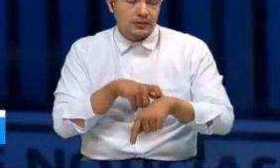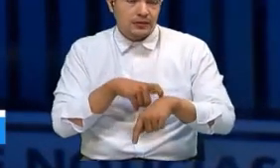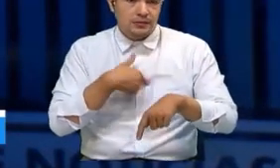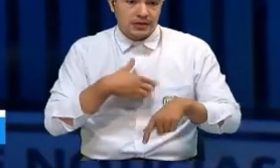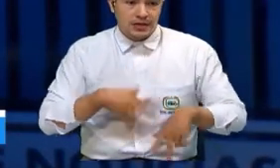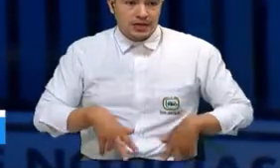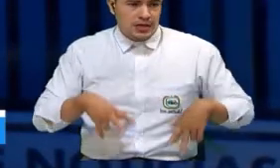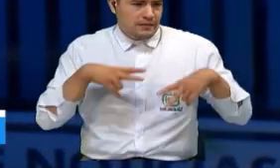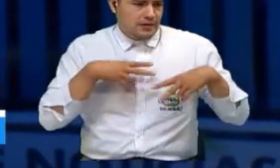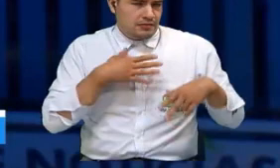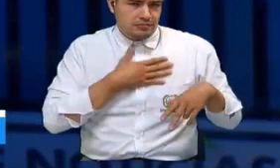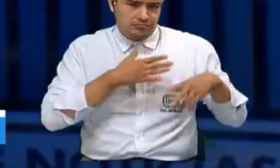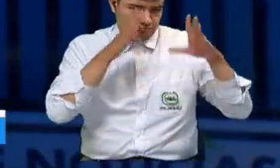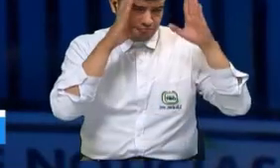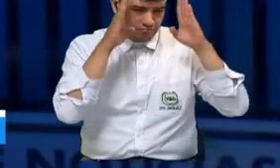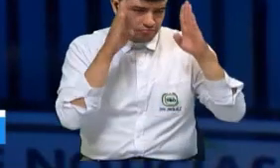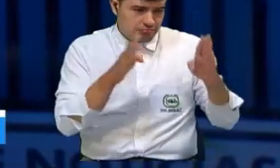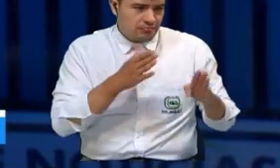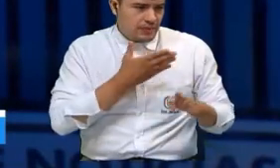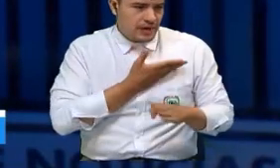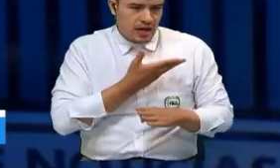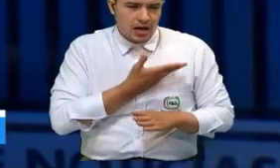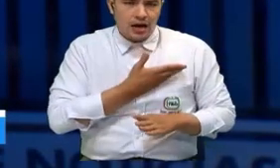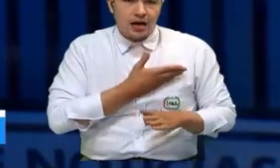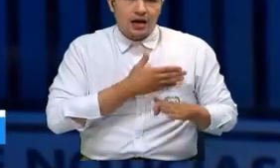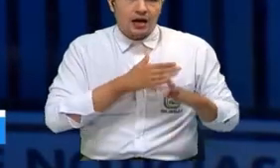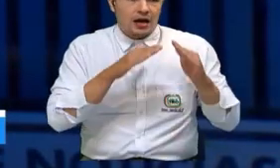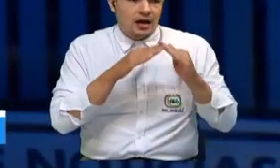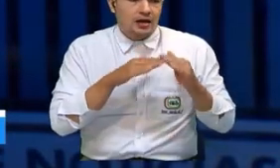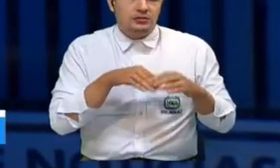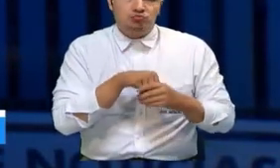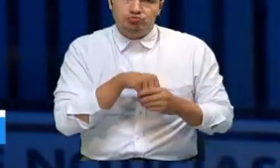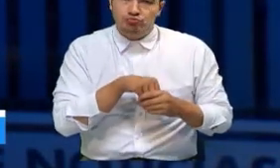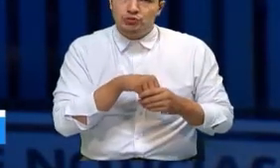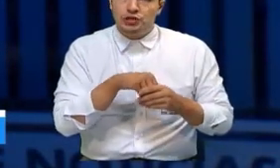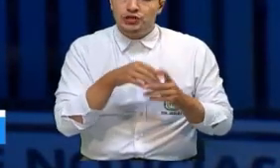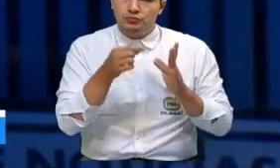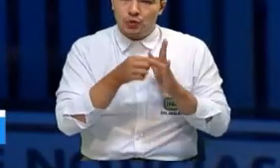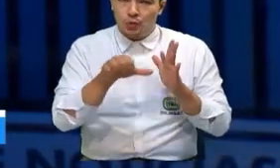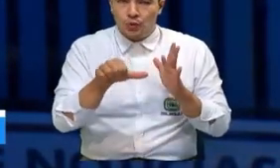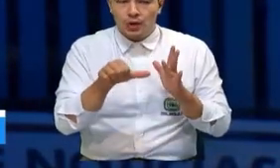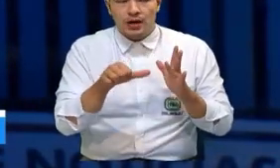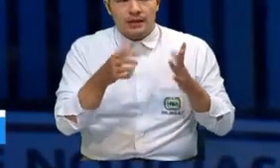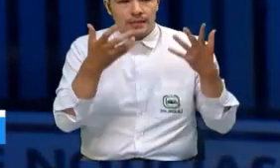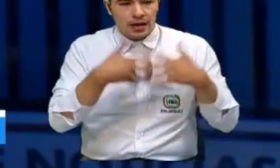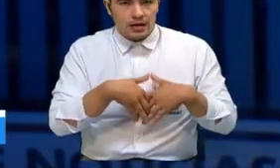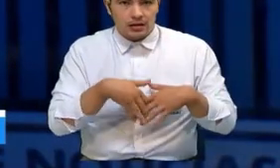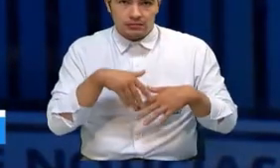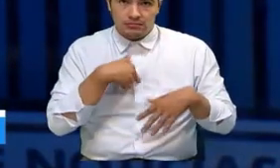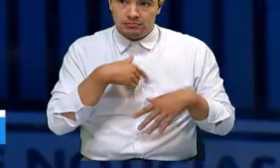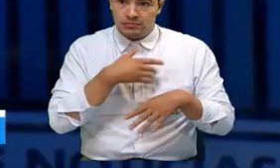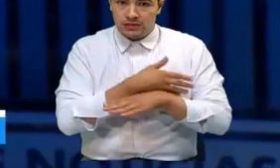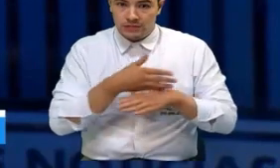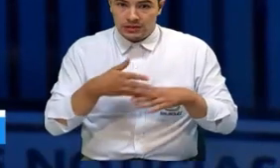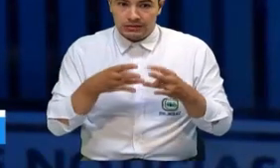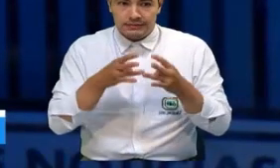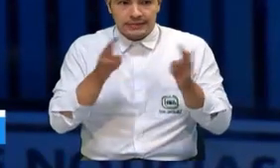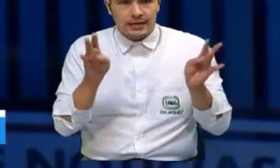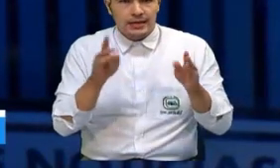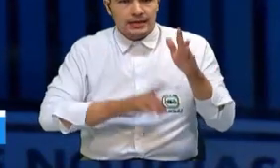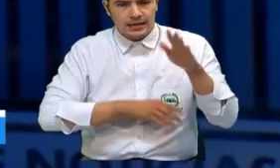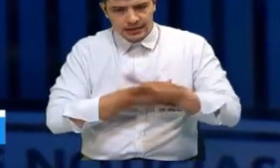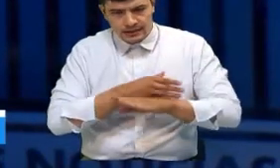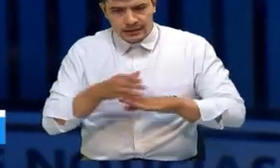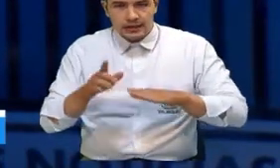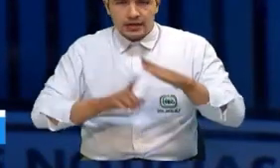de casa, esposa, empresaria. Pero luego llegó la separación, tal vez algo que no esperaba, y entonces nació